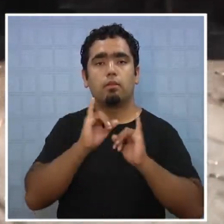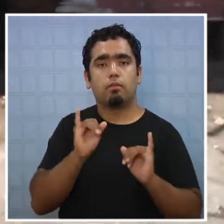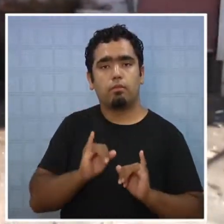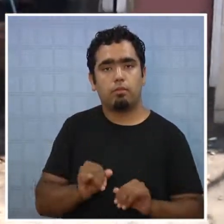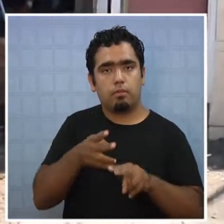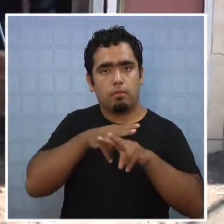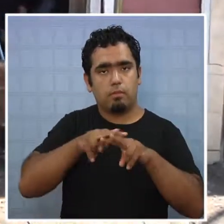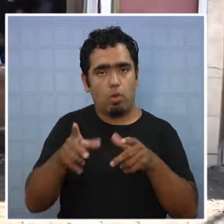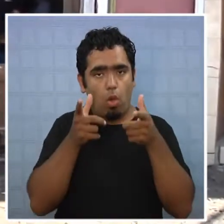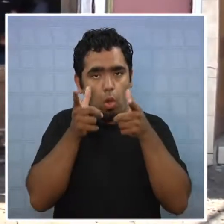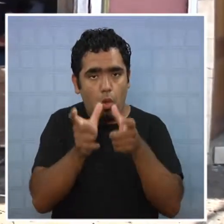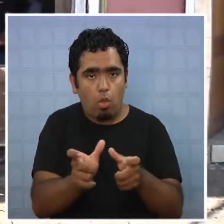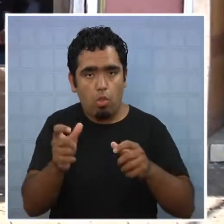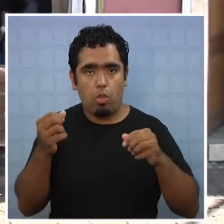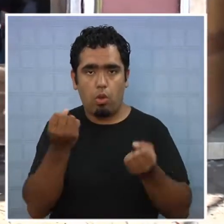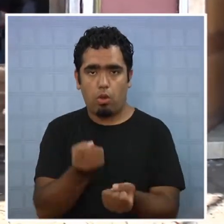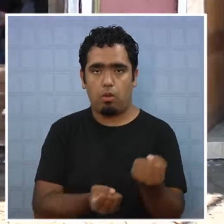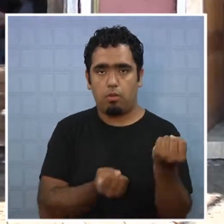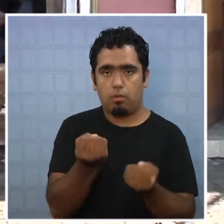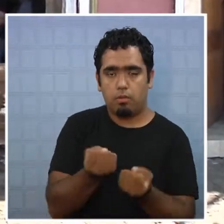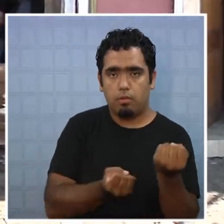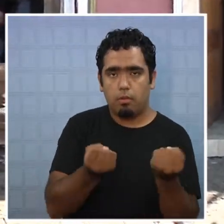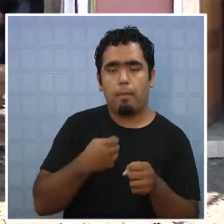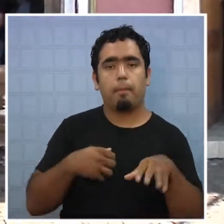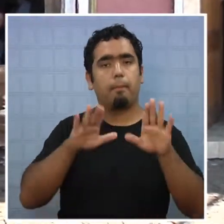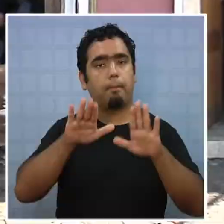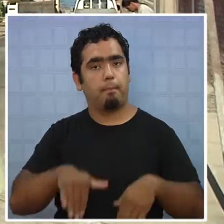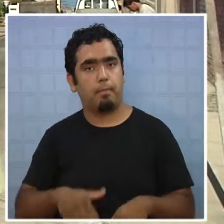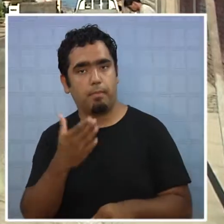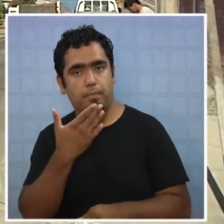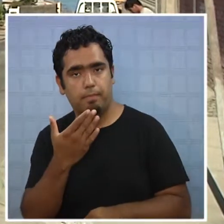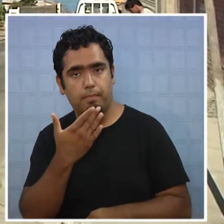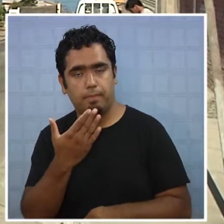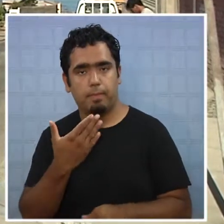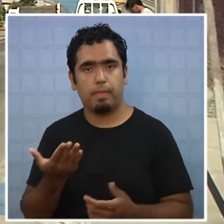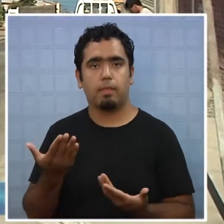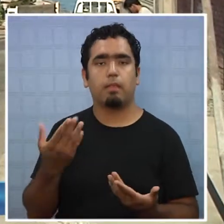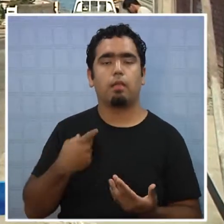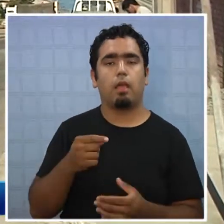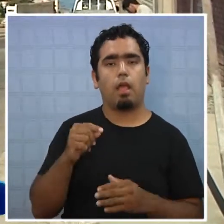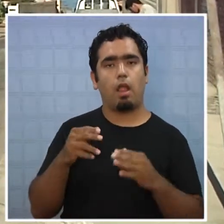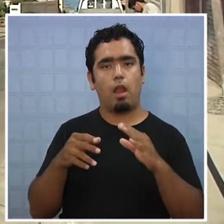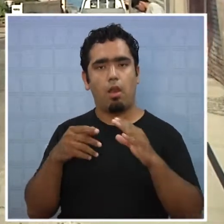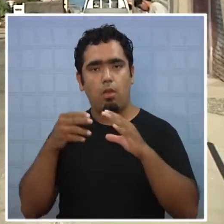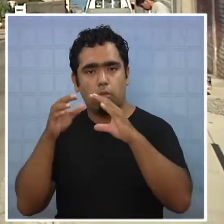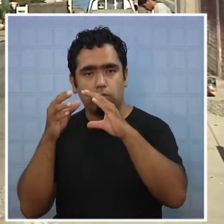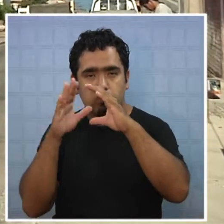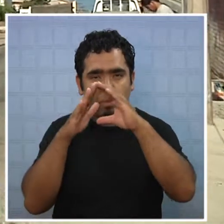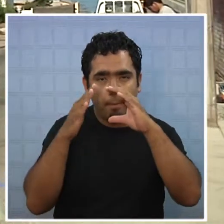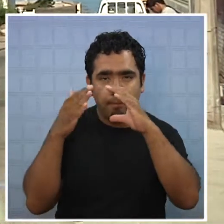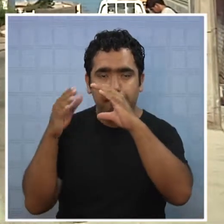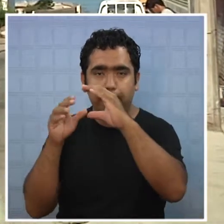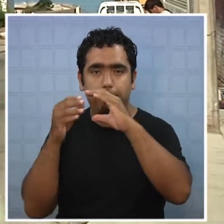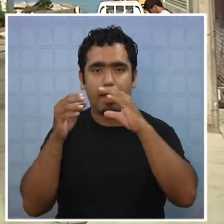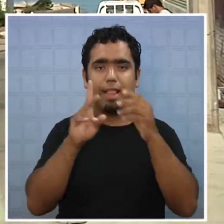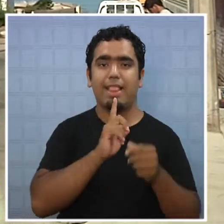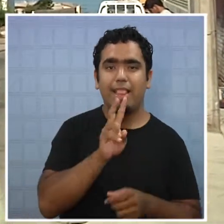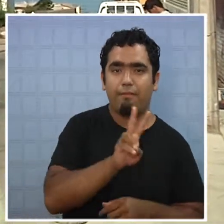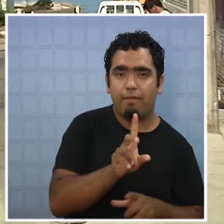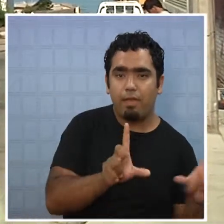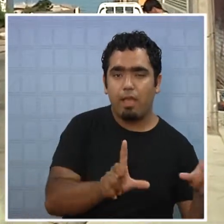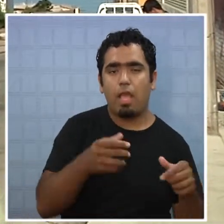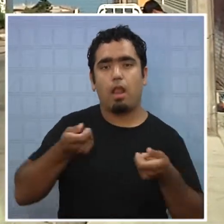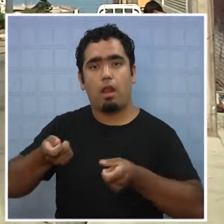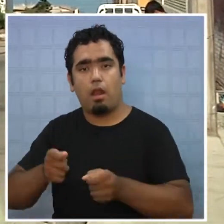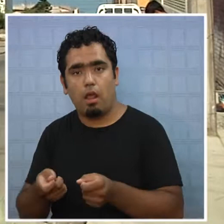respecto a esto, yo creo que las medidas que se hacen, que son los controles vehicular, a su vez también esto mismo, concurrir netamente a los medios de prensa con la